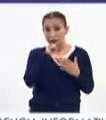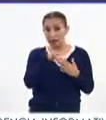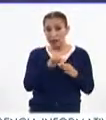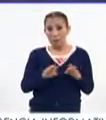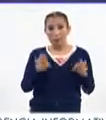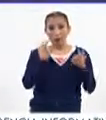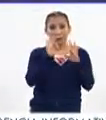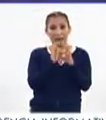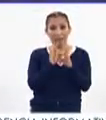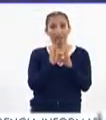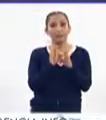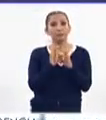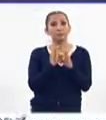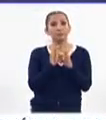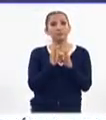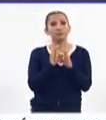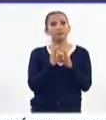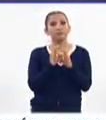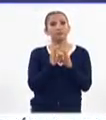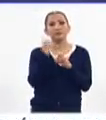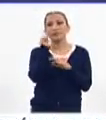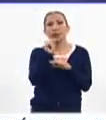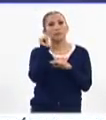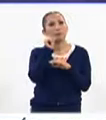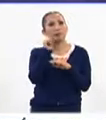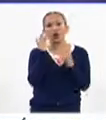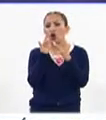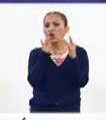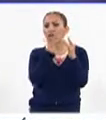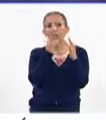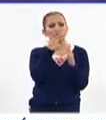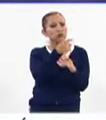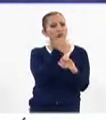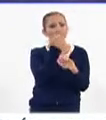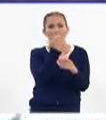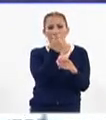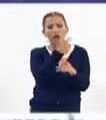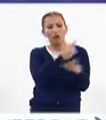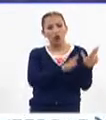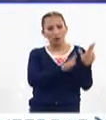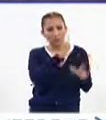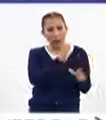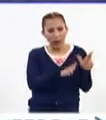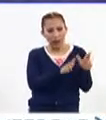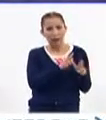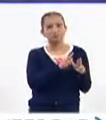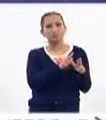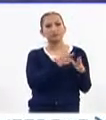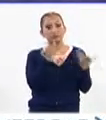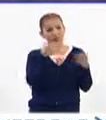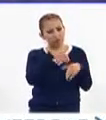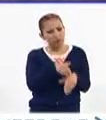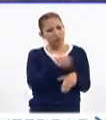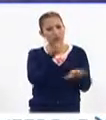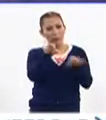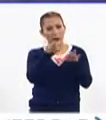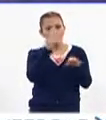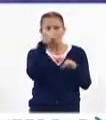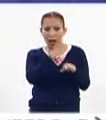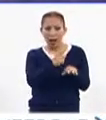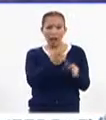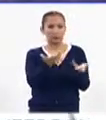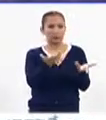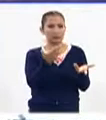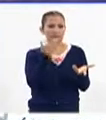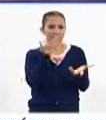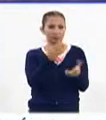fue muy importante es que siempre mantener contacto con tu escuela, con tu normal, cumplir con los trabajos para